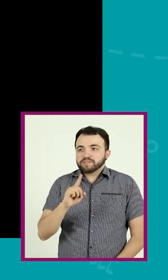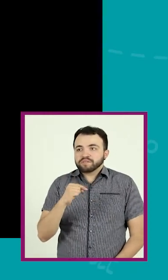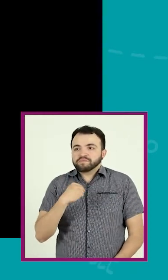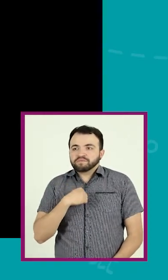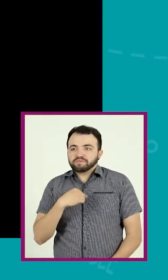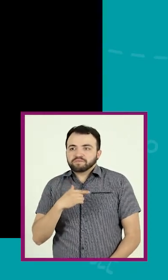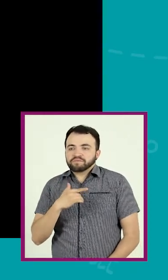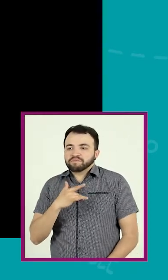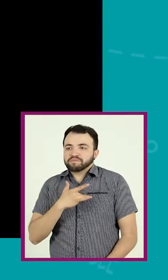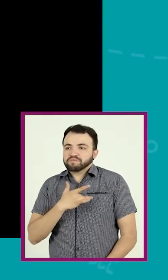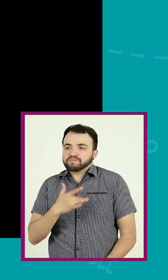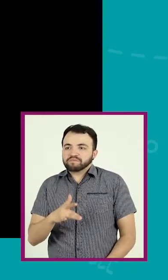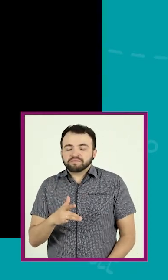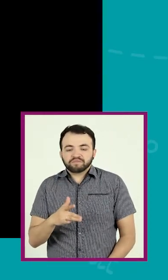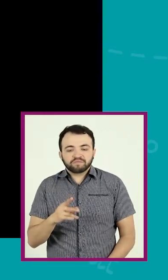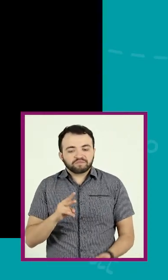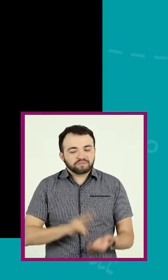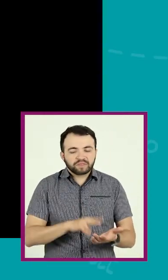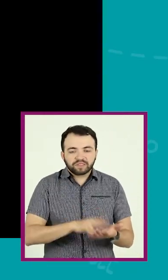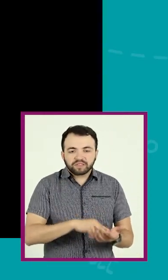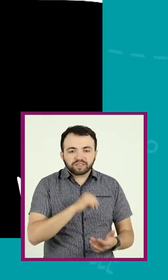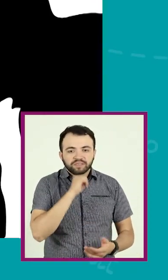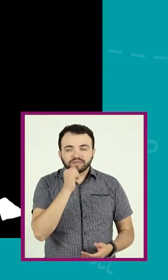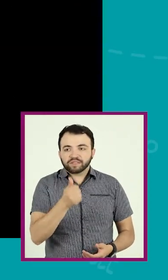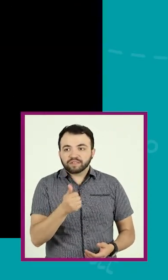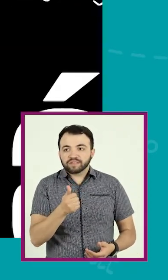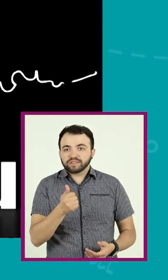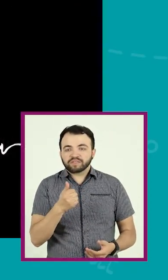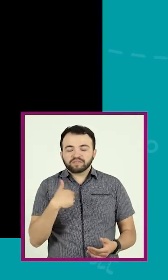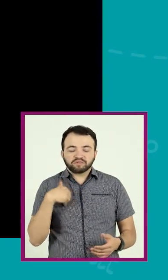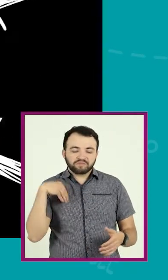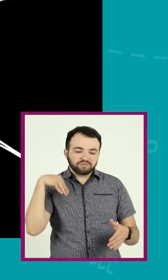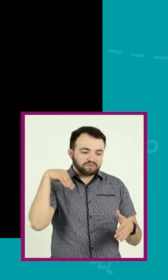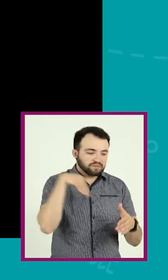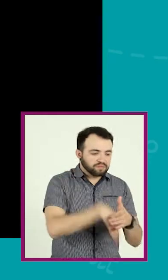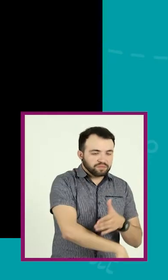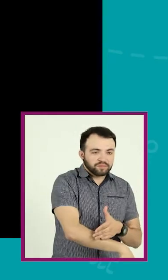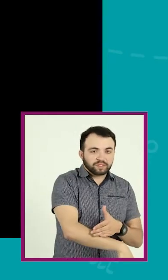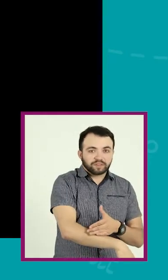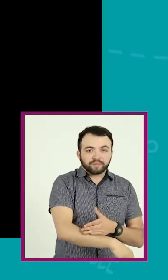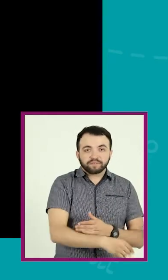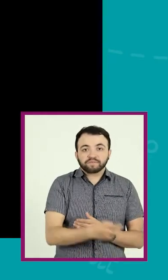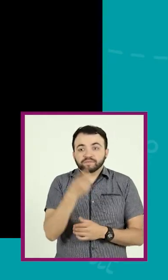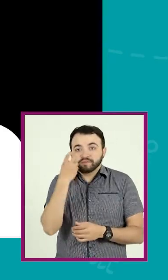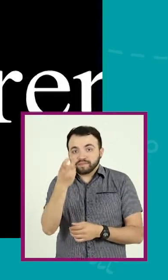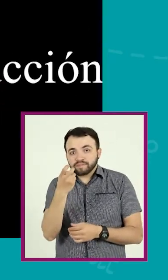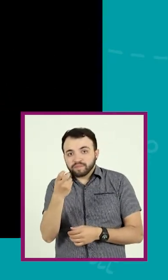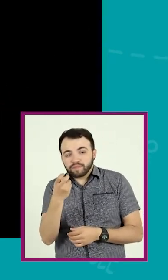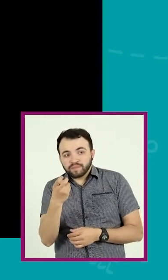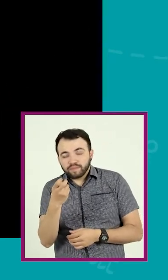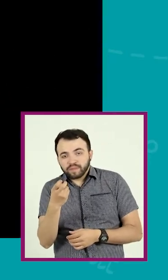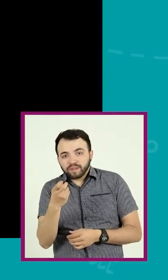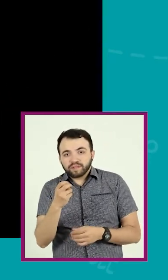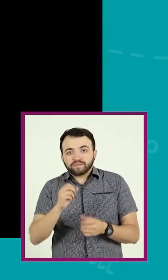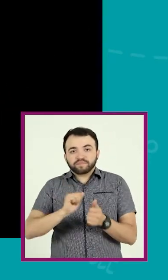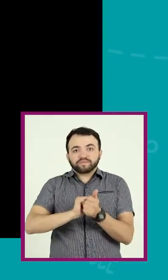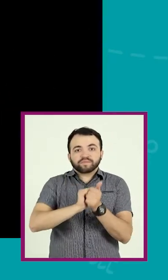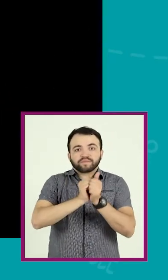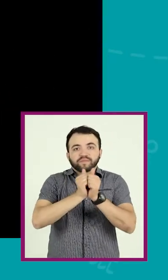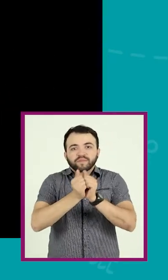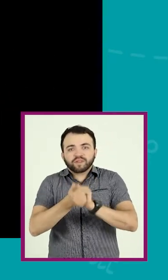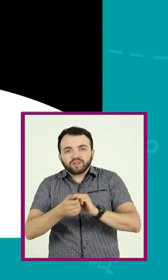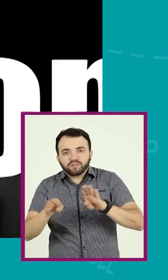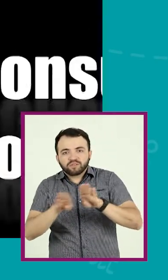ama. Más allá de las reacciones bioquímicas que nos impulsan a la reproducción y de